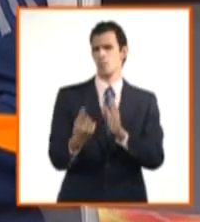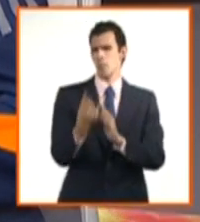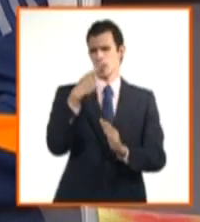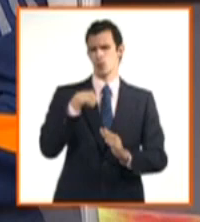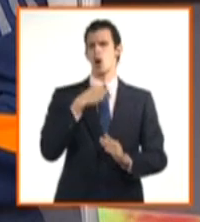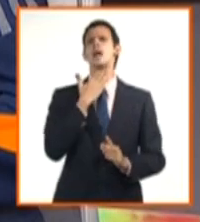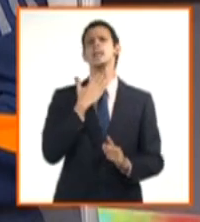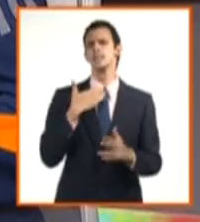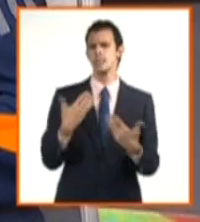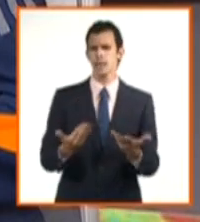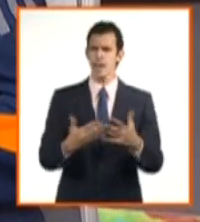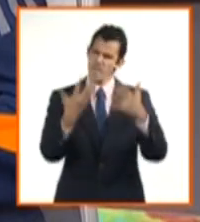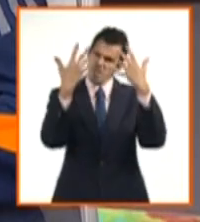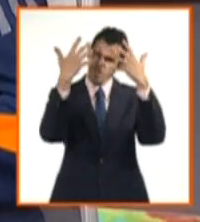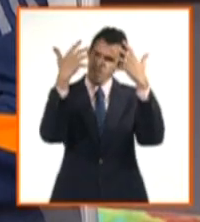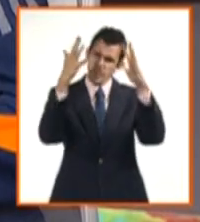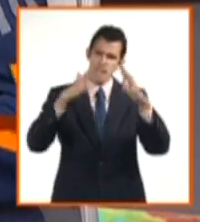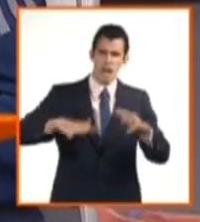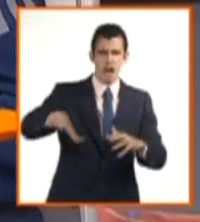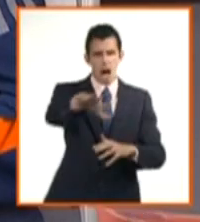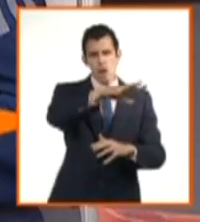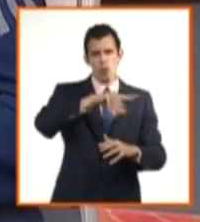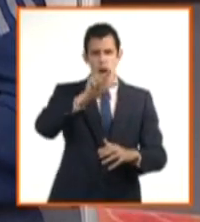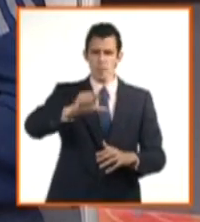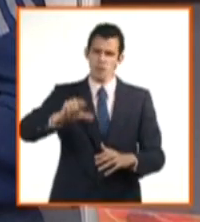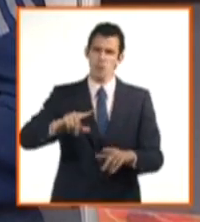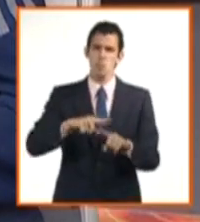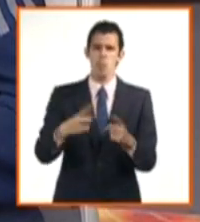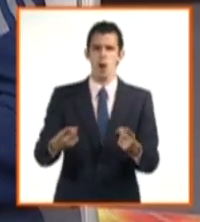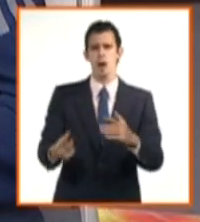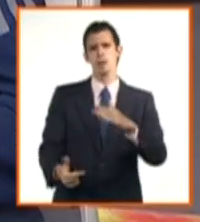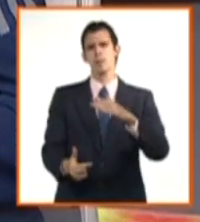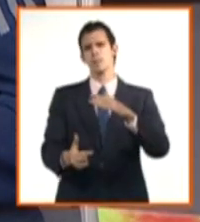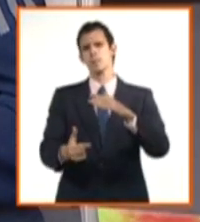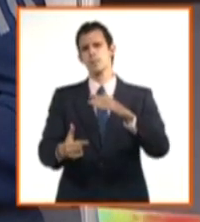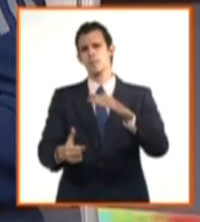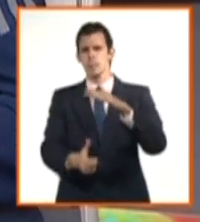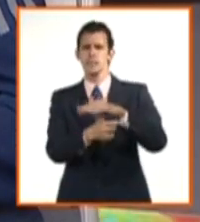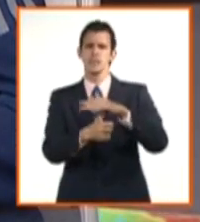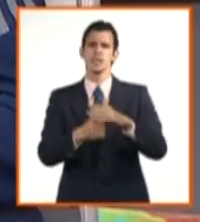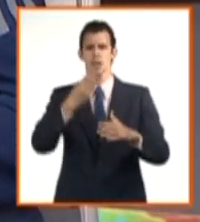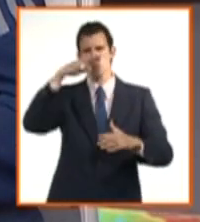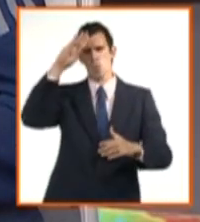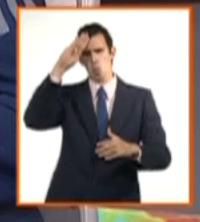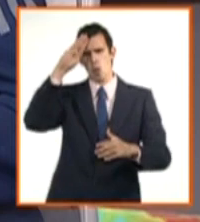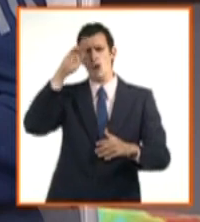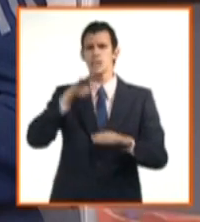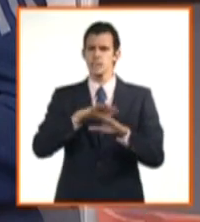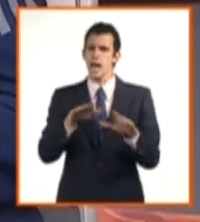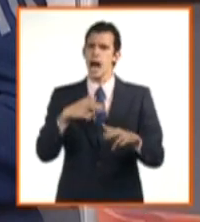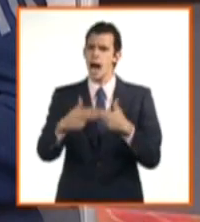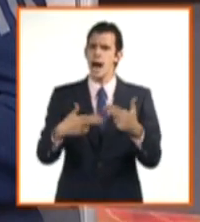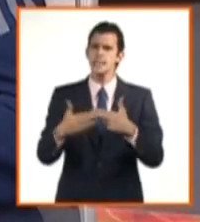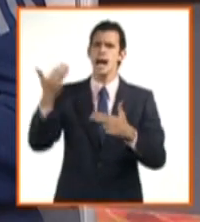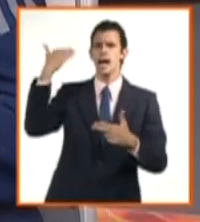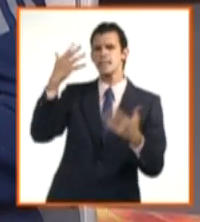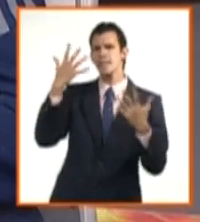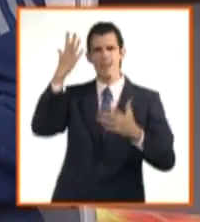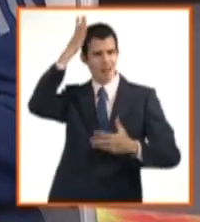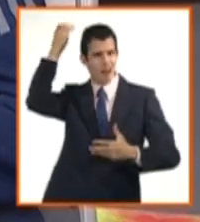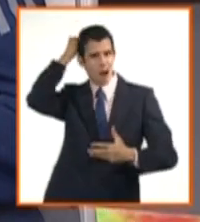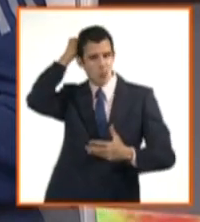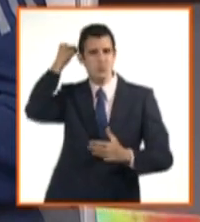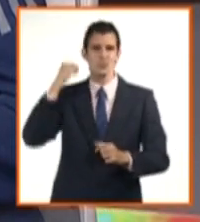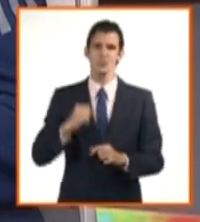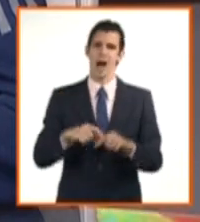gobierno del pueblo habanero a nuestro general de ejército que cumpliendo 91 años hoy nos informaba el primer ministro